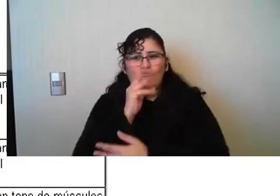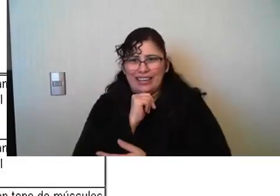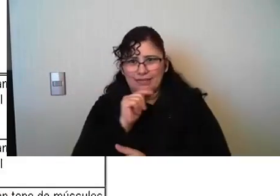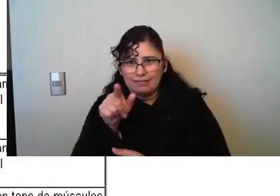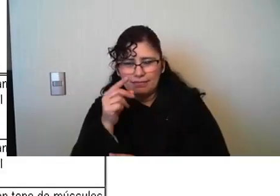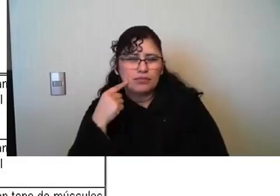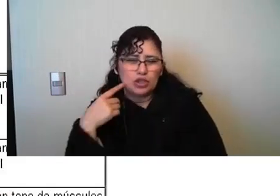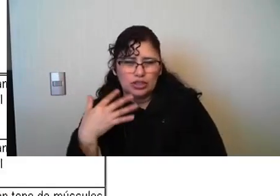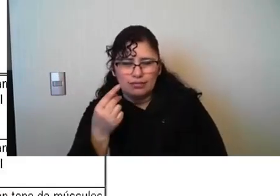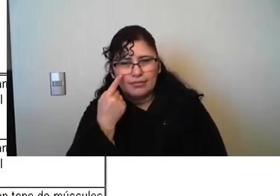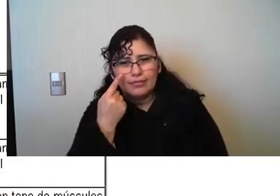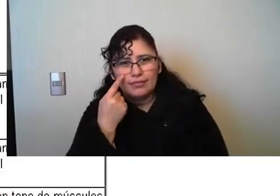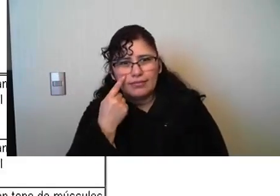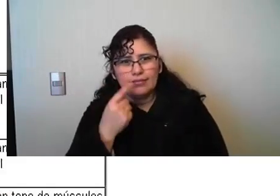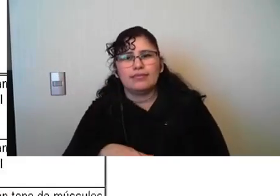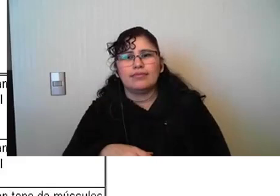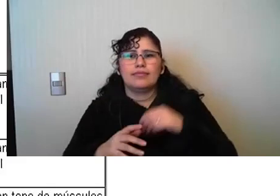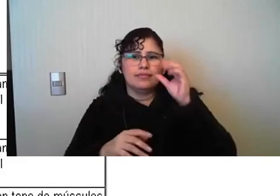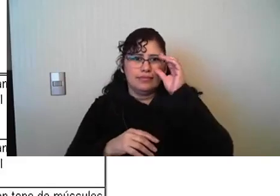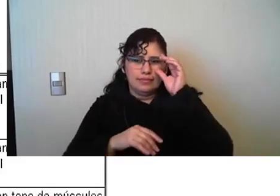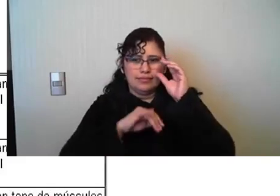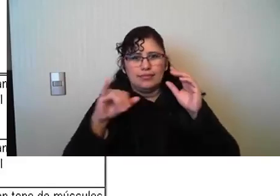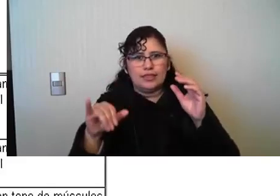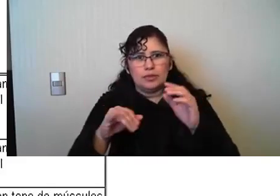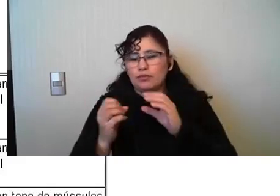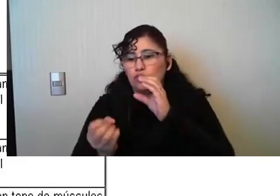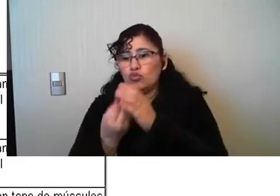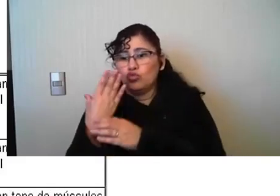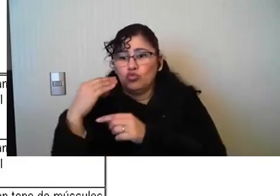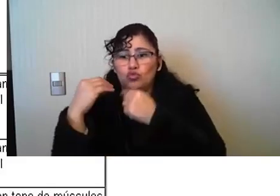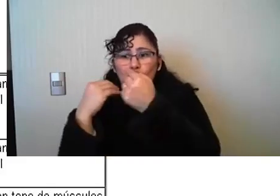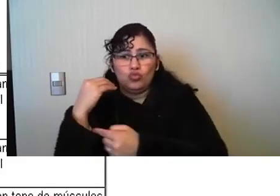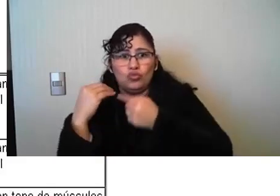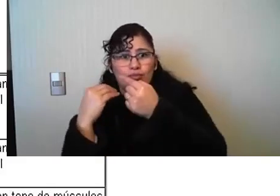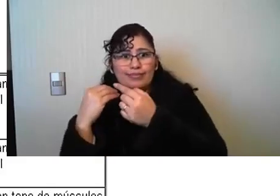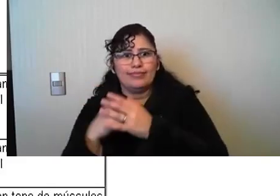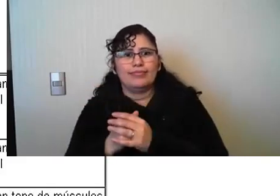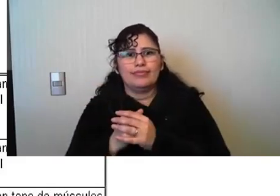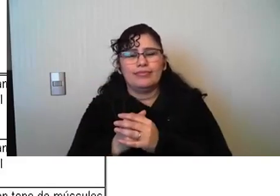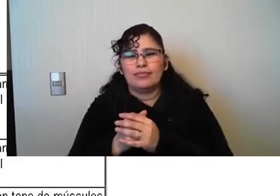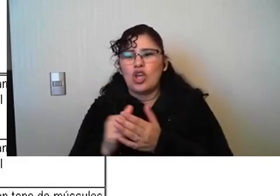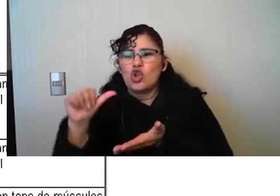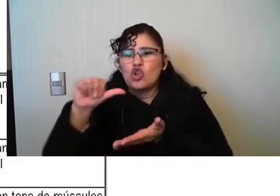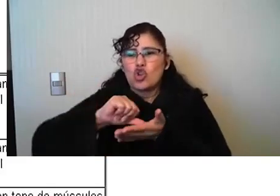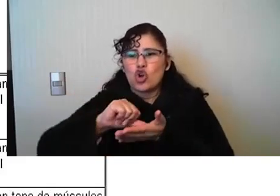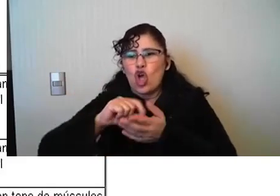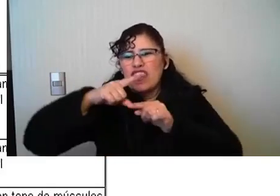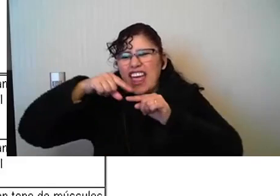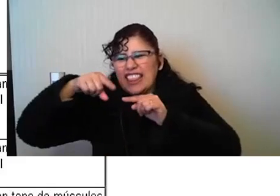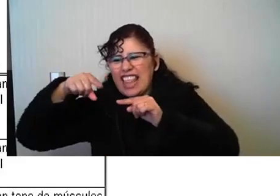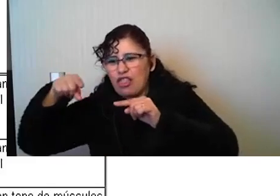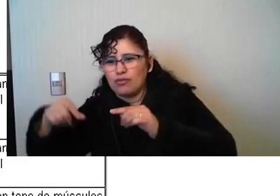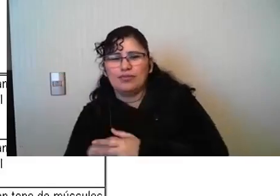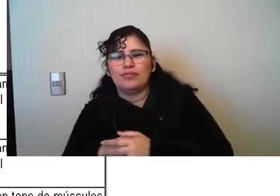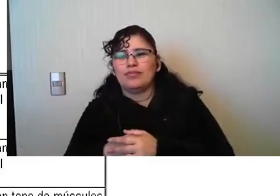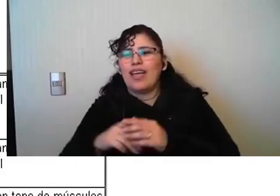manejarlo. Después tenemos el neocerebelo, núcleo dentado. Célula Purkinje, núcleo dentado. La vía dentotalámica.